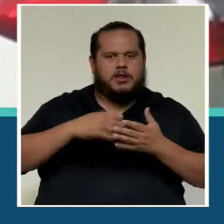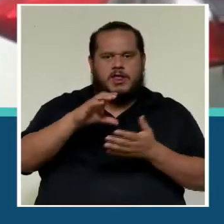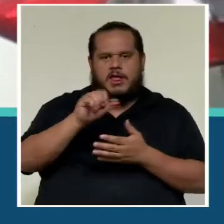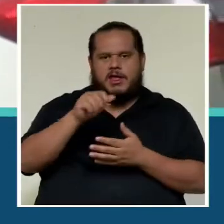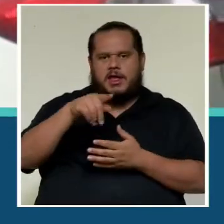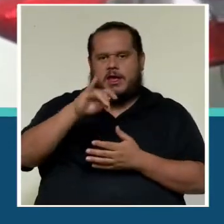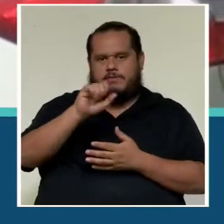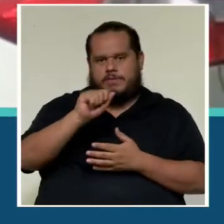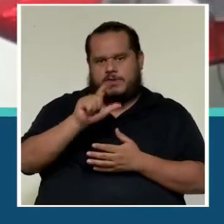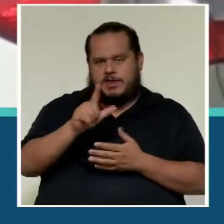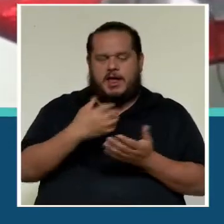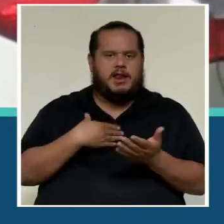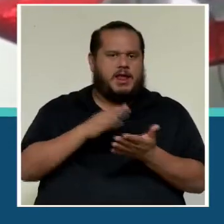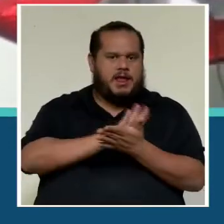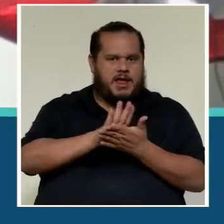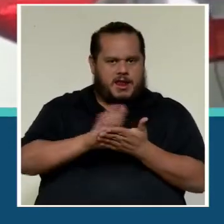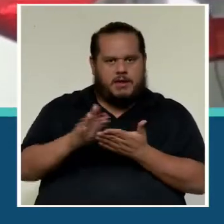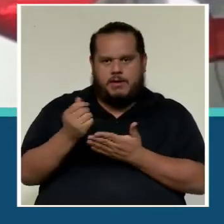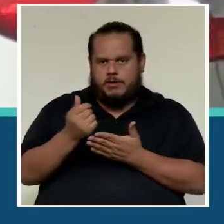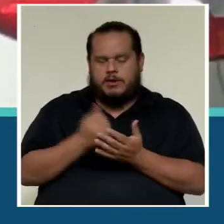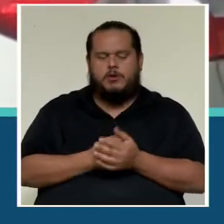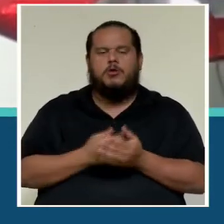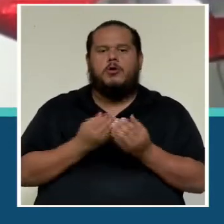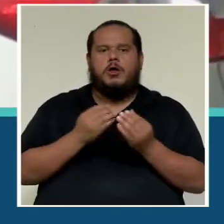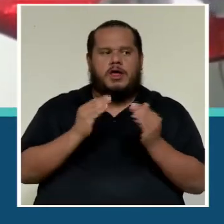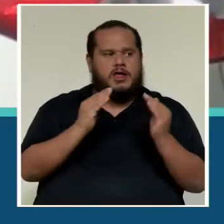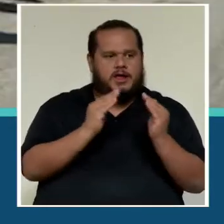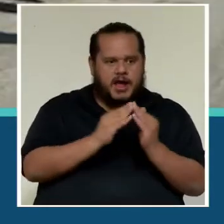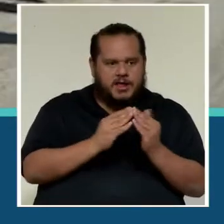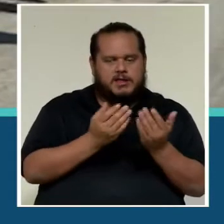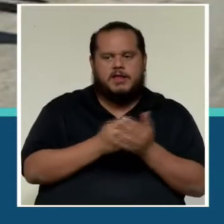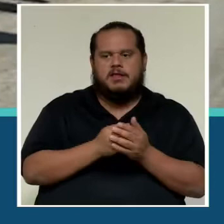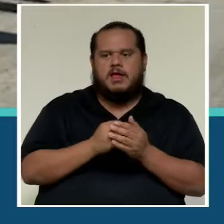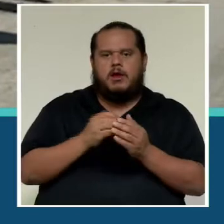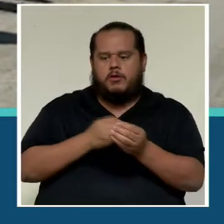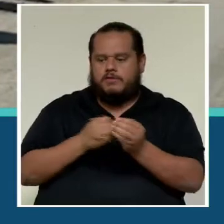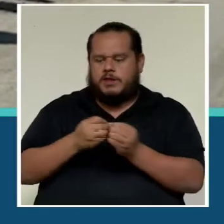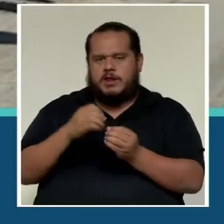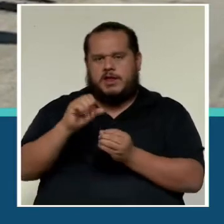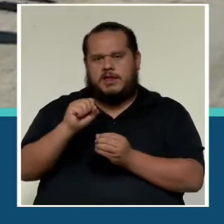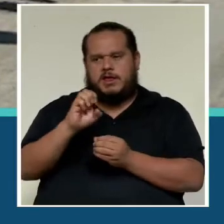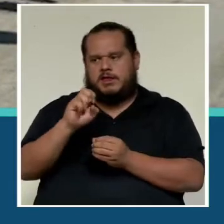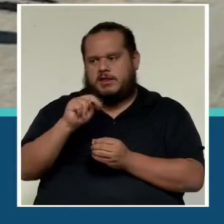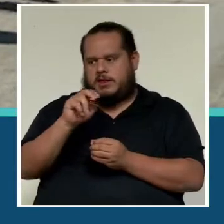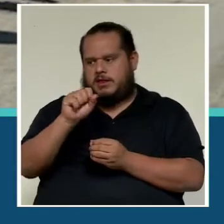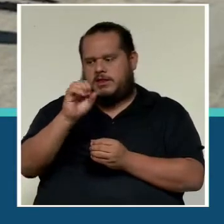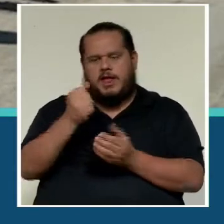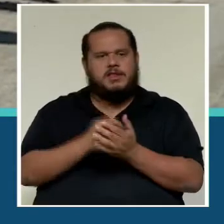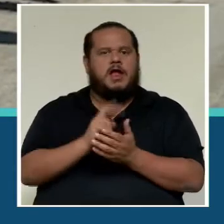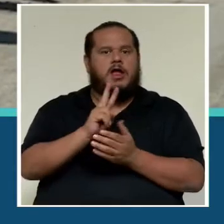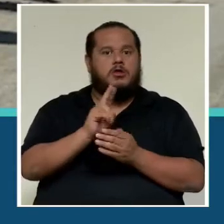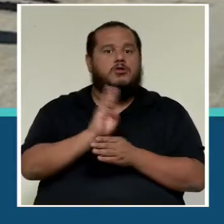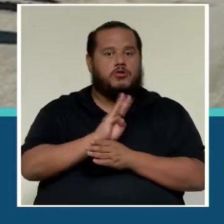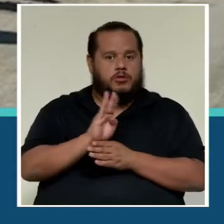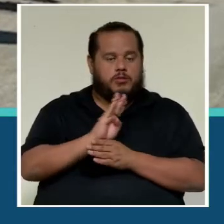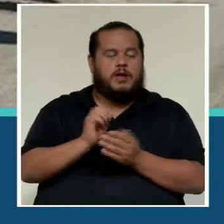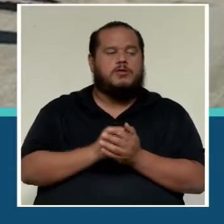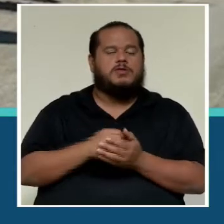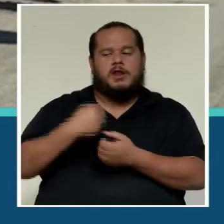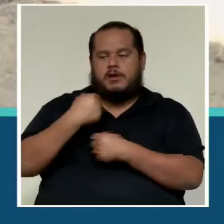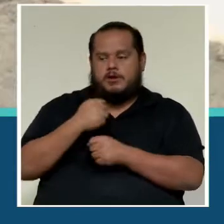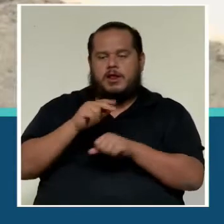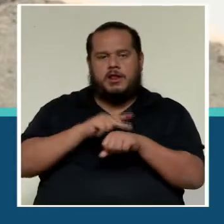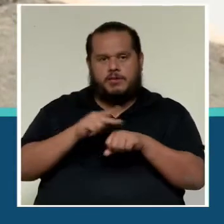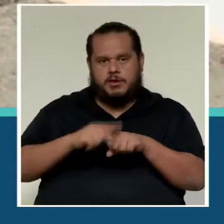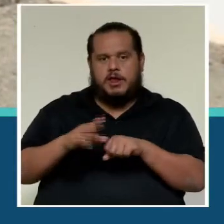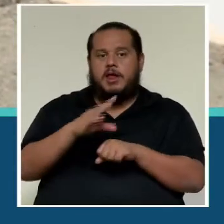Varios allanamientos en casas, en una oficina de SENASA, 2 entidades bancarias, como les contaba, también la Municipalidad de Pérez